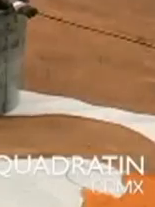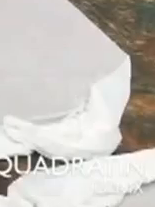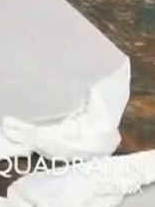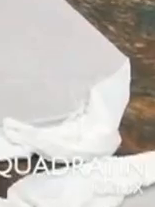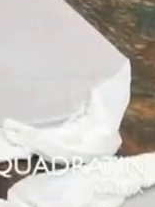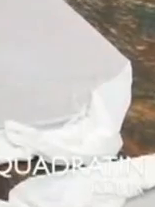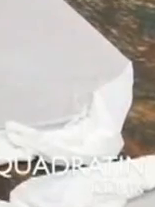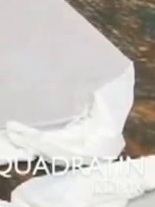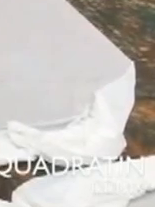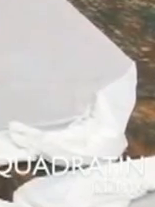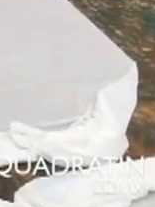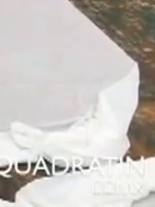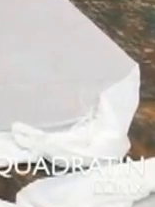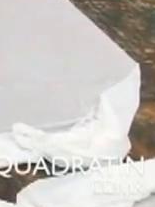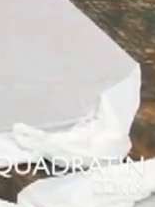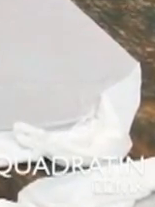ni solo tocan